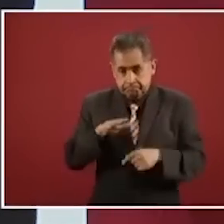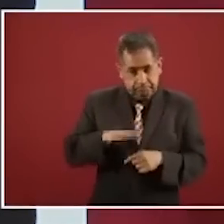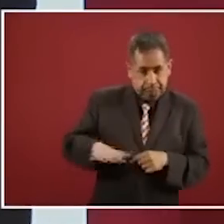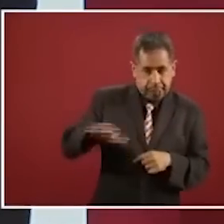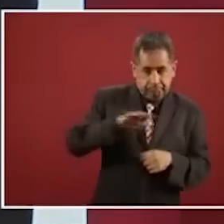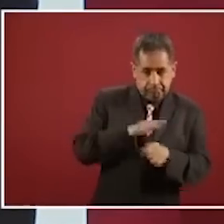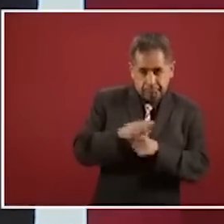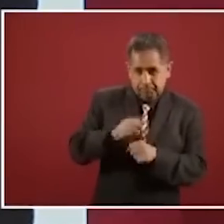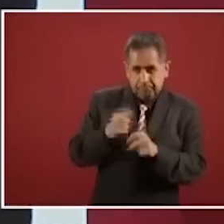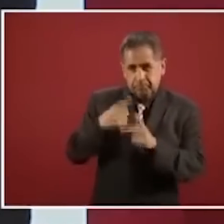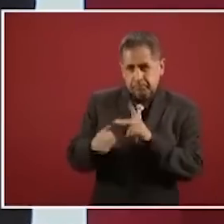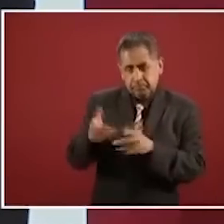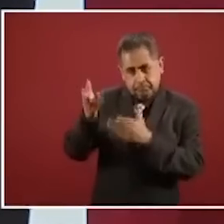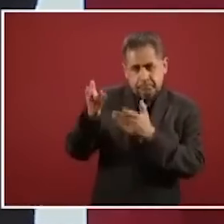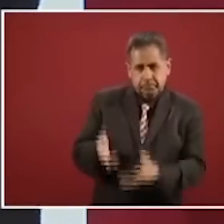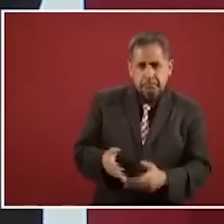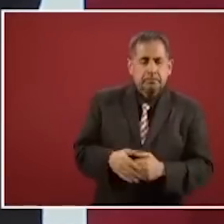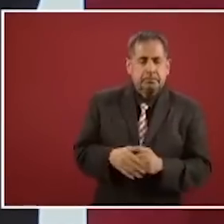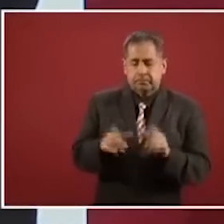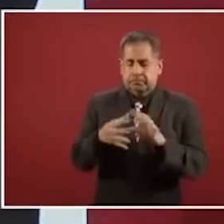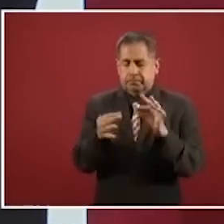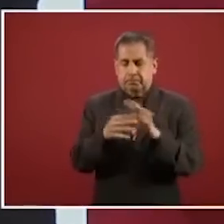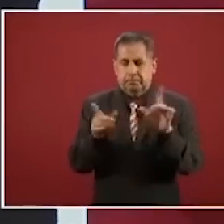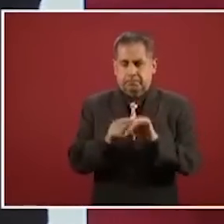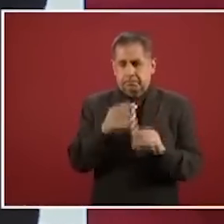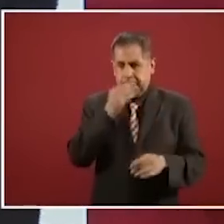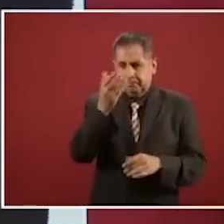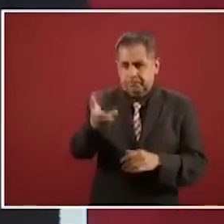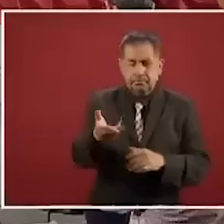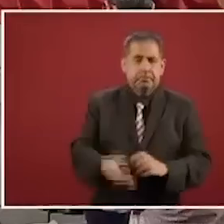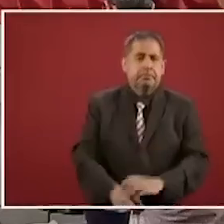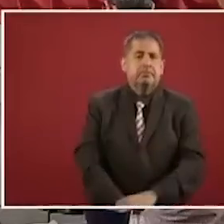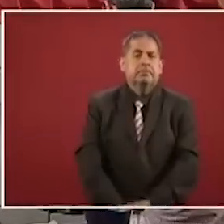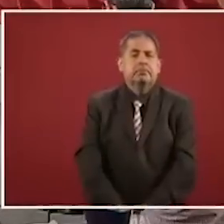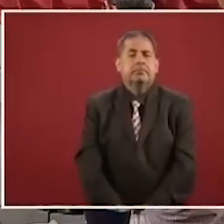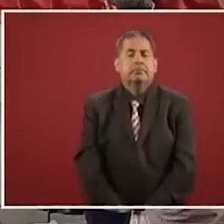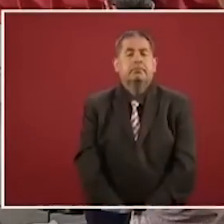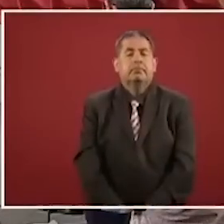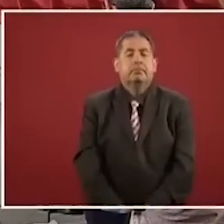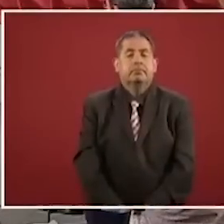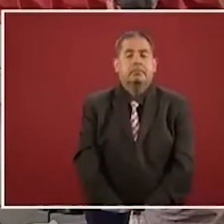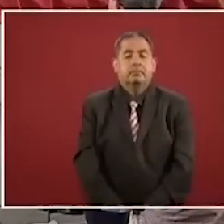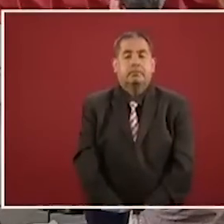tramo irá inicialmente. Eso es a grandes rasgos la propuesta.